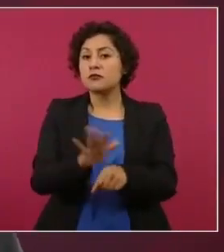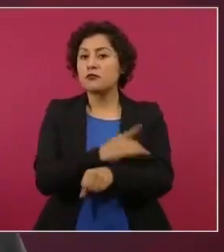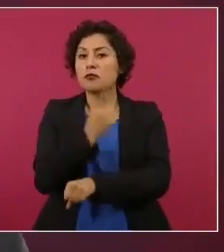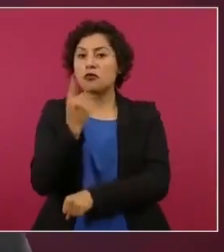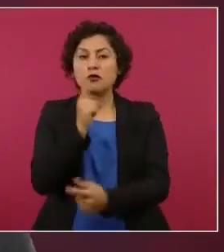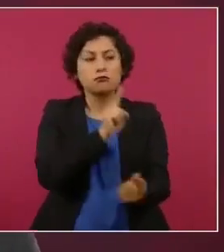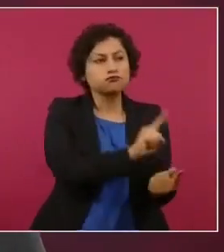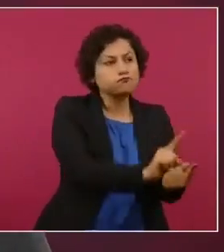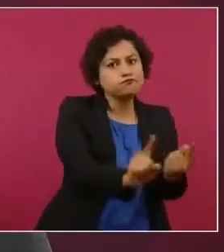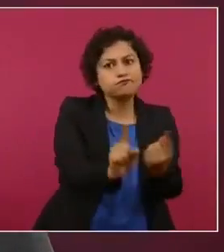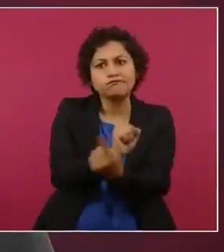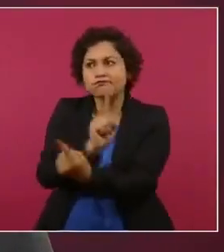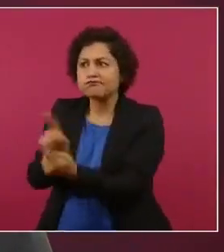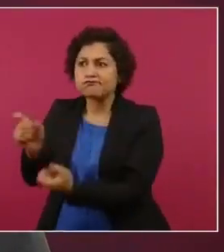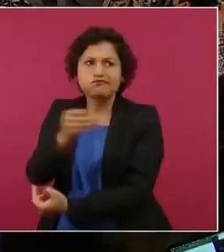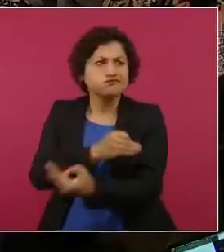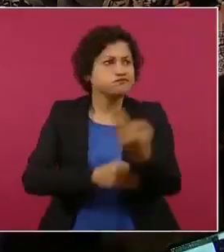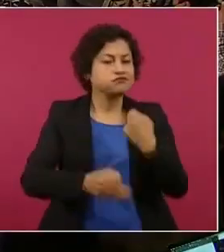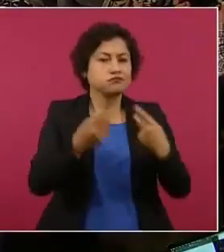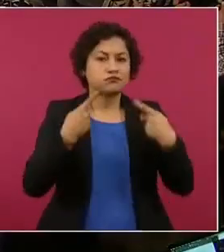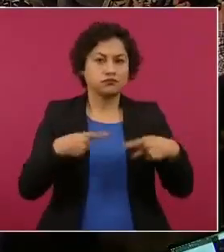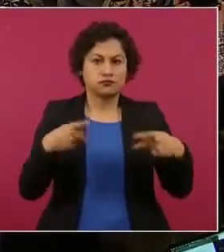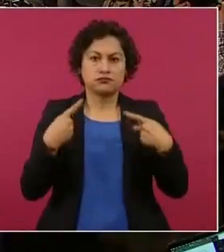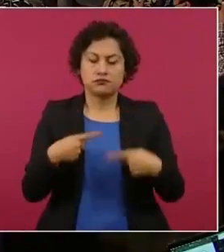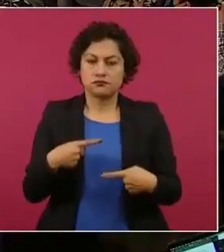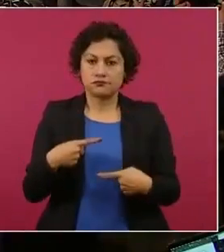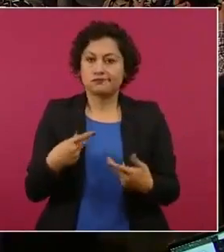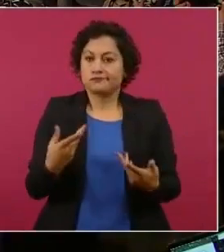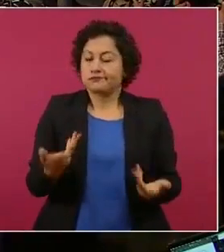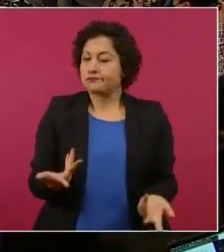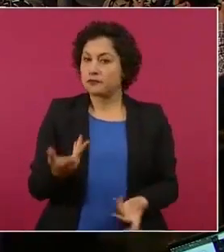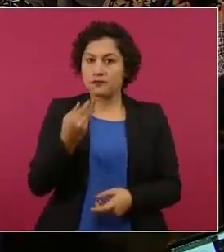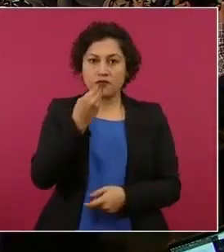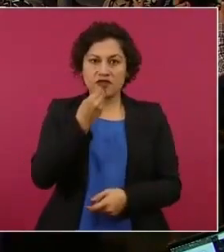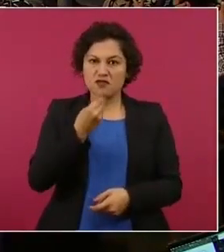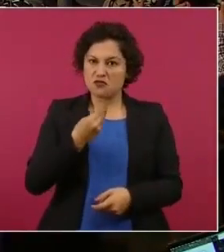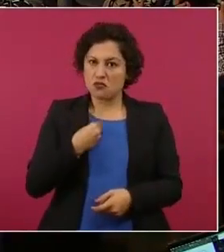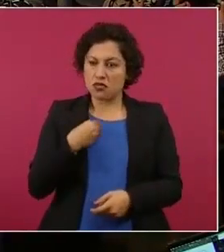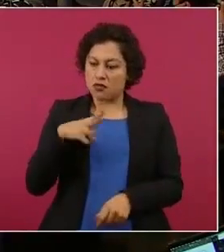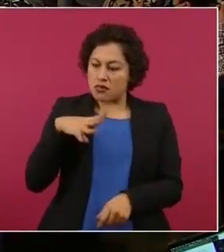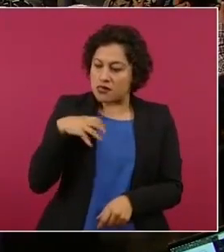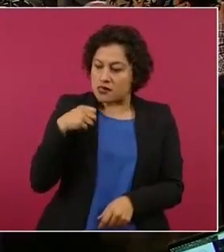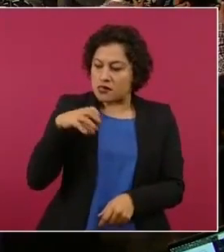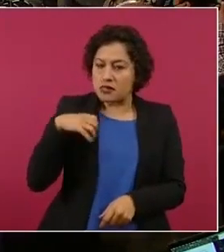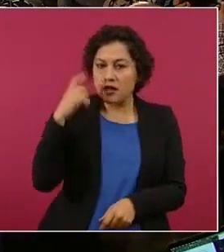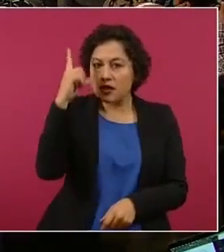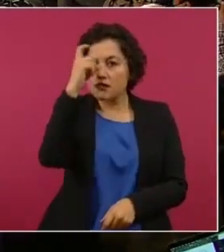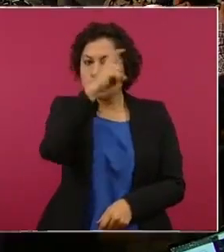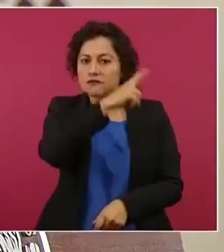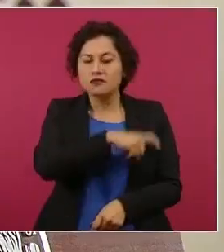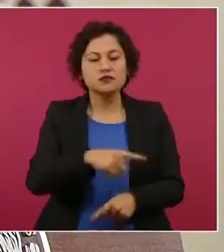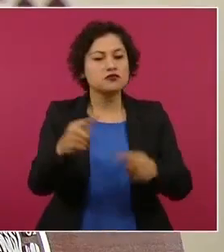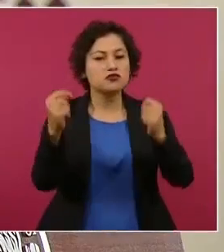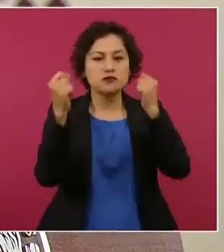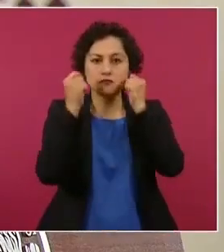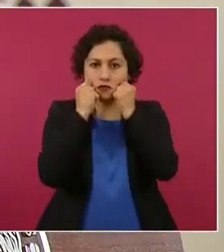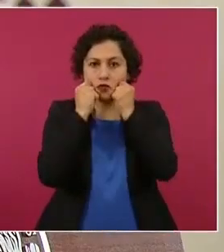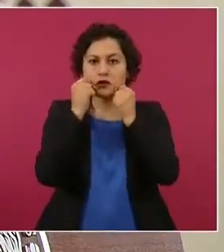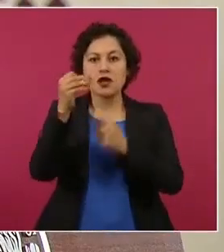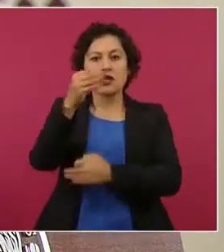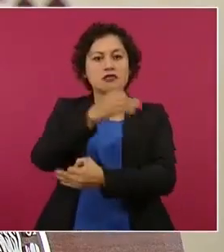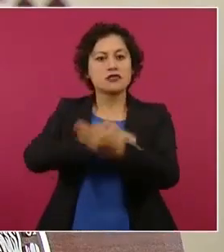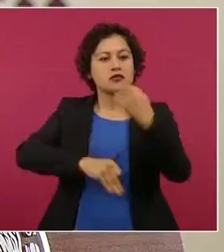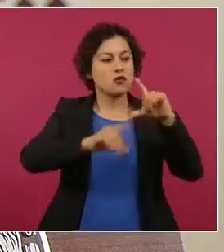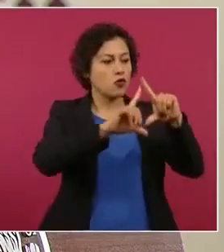y pese a los enormes esfuerzos que se requieren decidió integrar a estos veinte millones de mexicanos